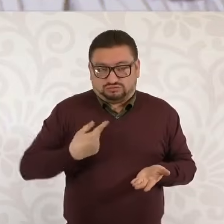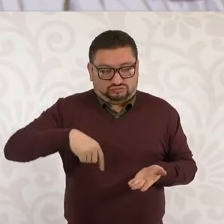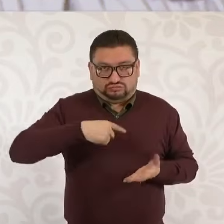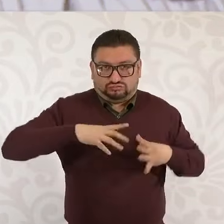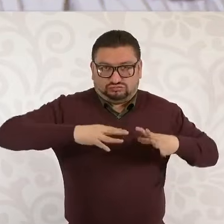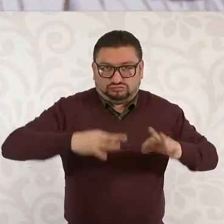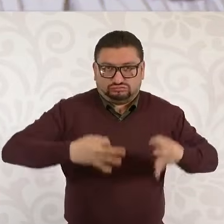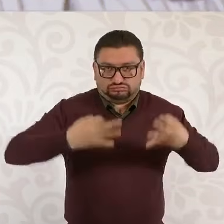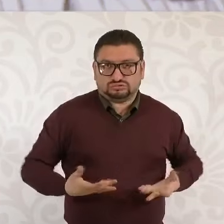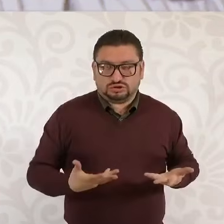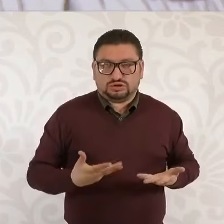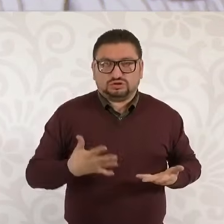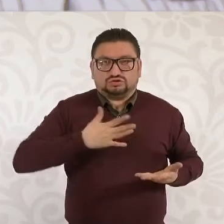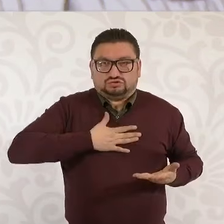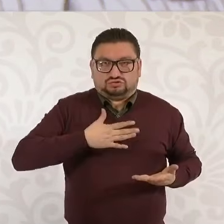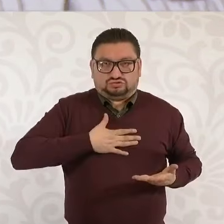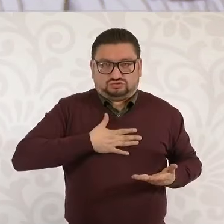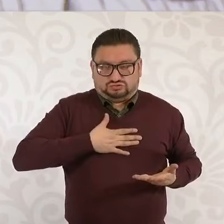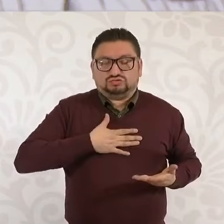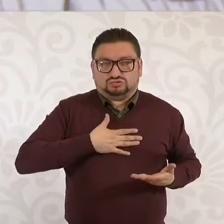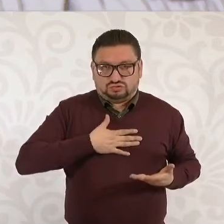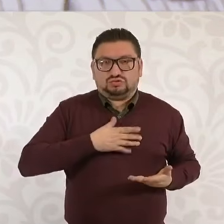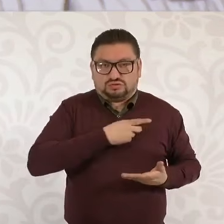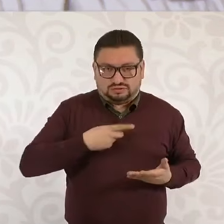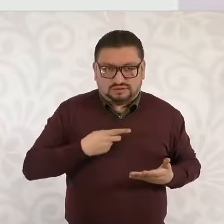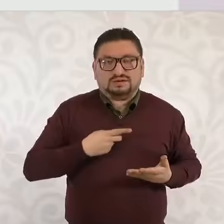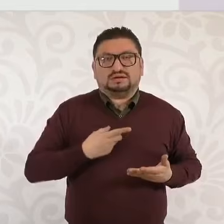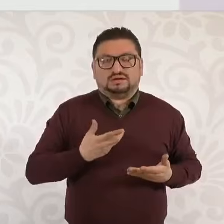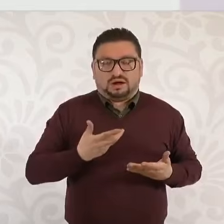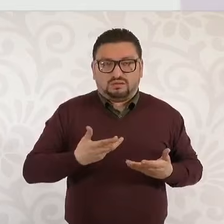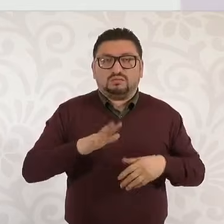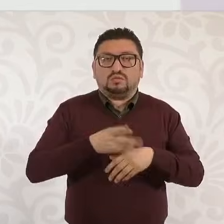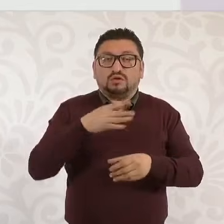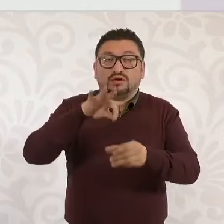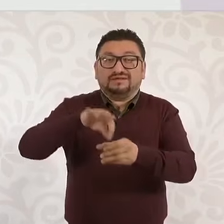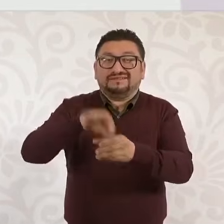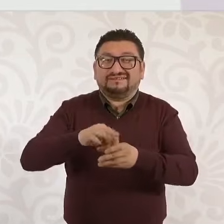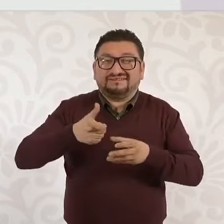Yo estoy obligada a hacerlo. Para mí es un asunto de principios, que no cuesten tanto las elecciones,